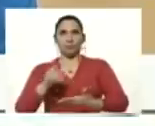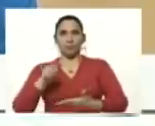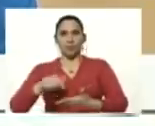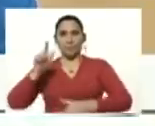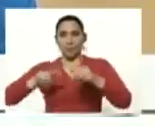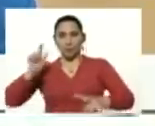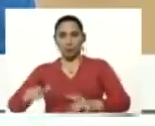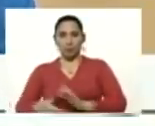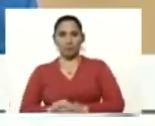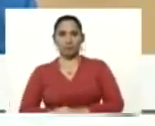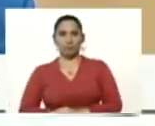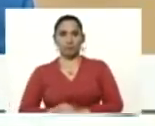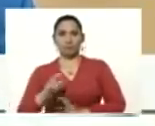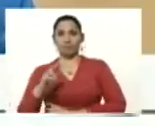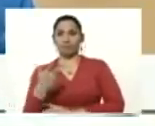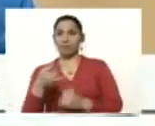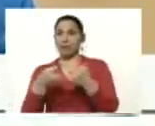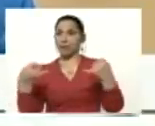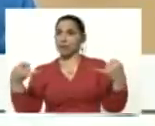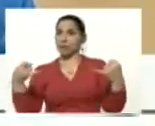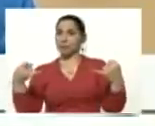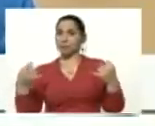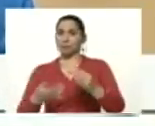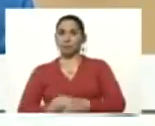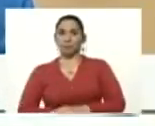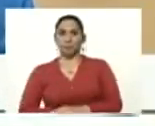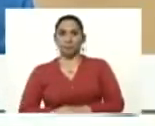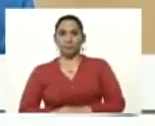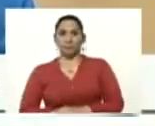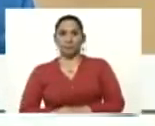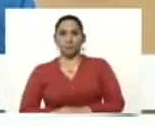personal. La tercera línea son